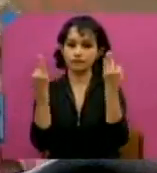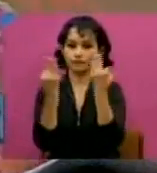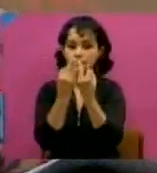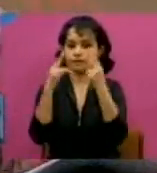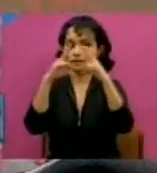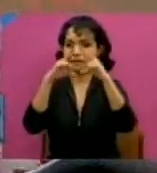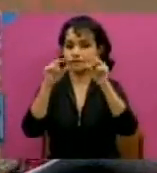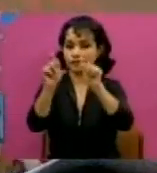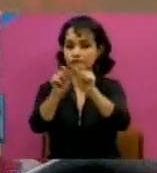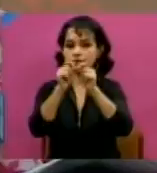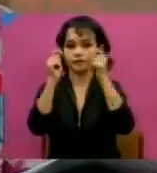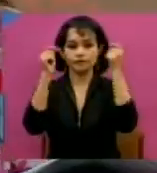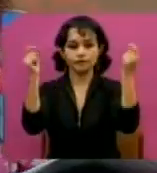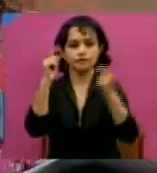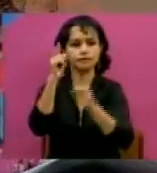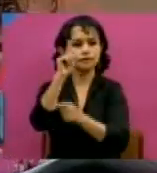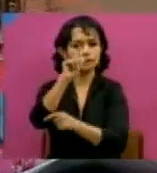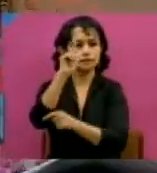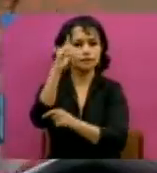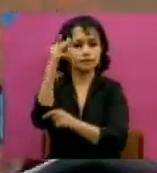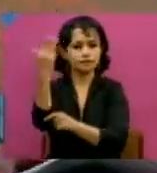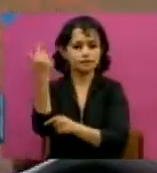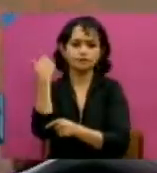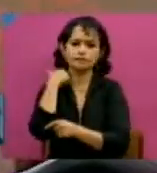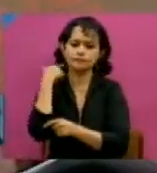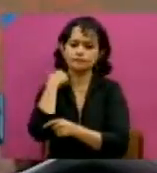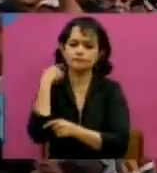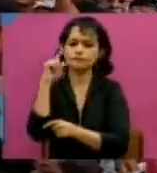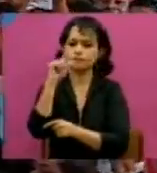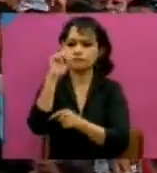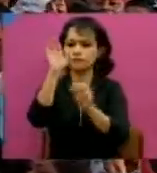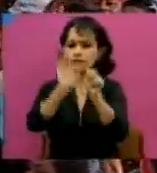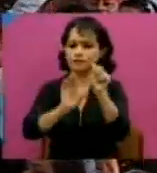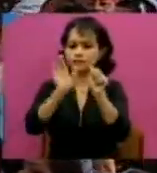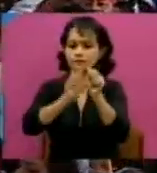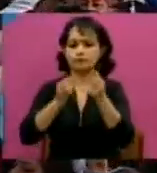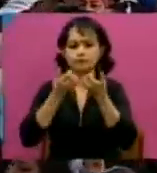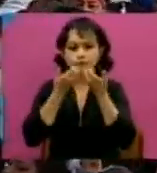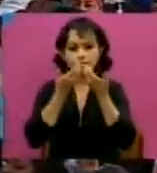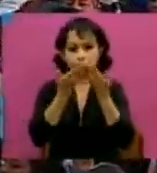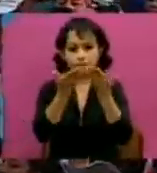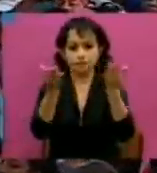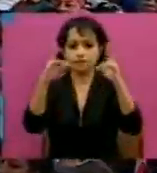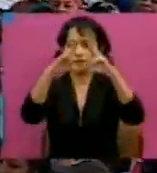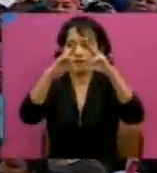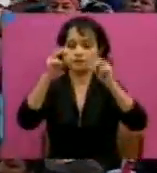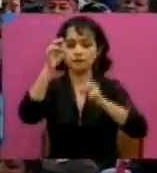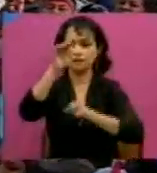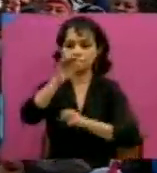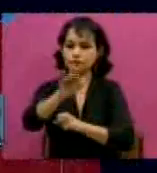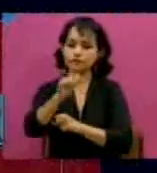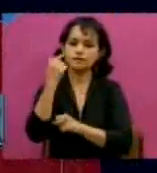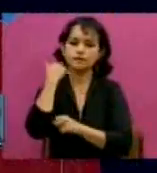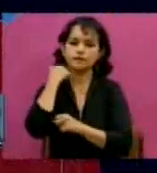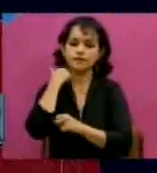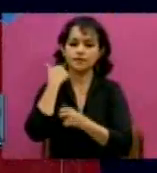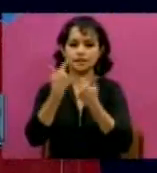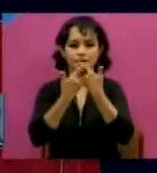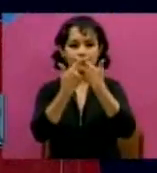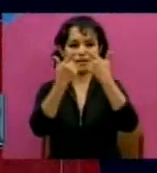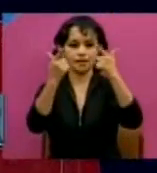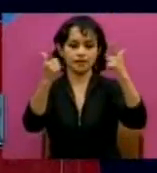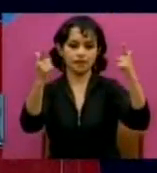que celebramos cada 19 de julio, se dirige a Nicaragua, bendita y siempre